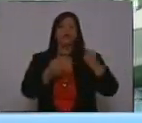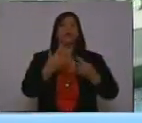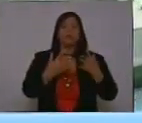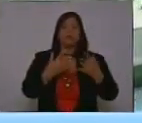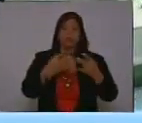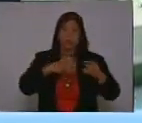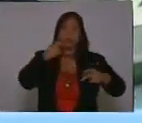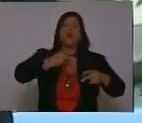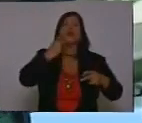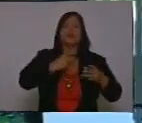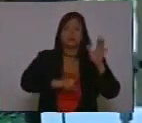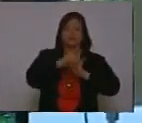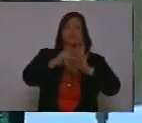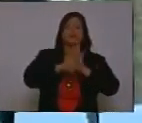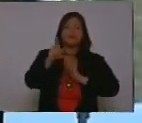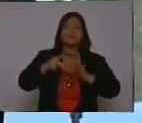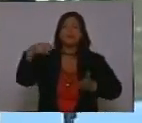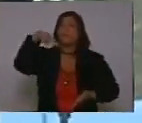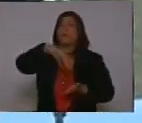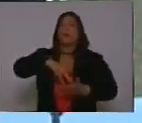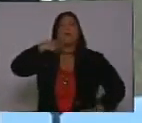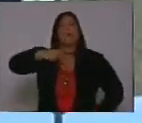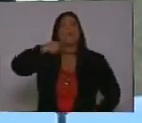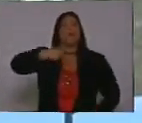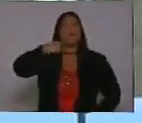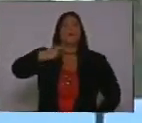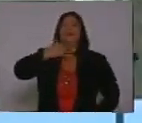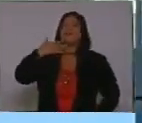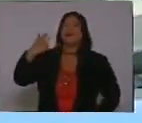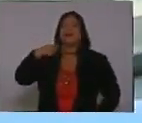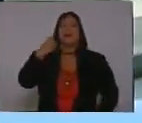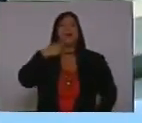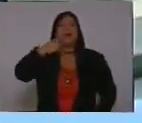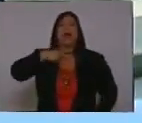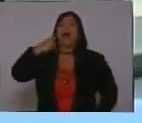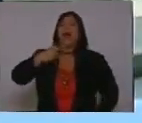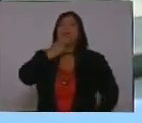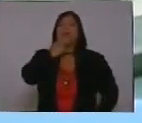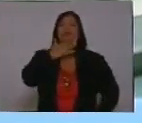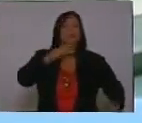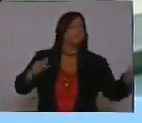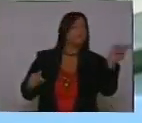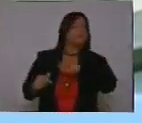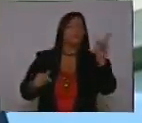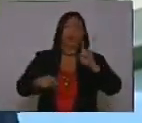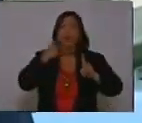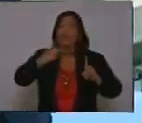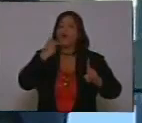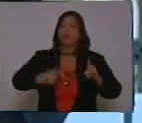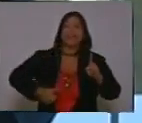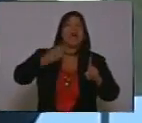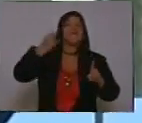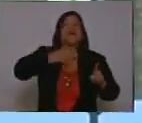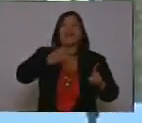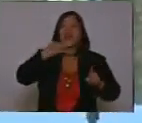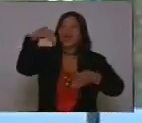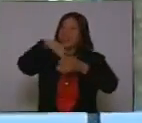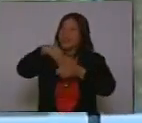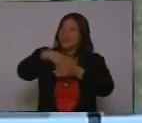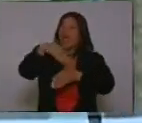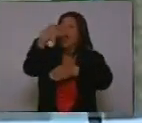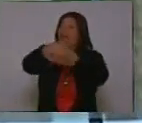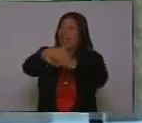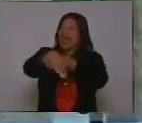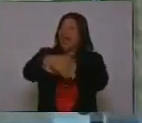más política que venir a pararnos aquí a dar los mejores discursos. Esa no es política, la política está en la